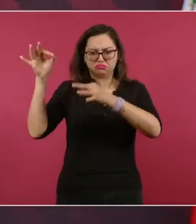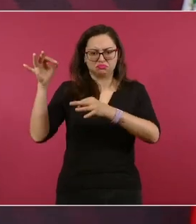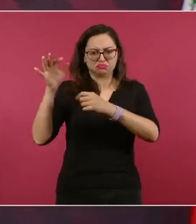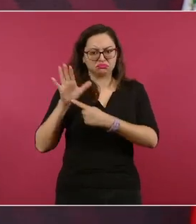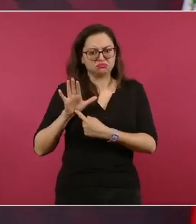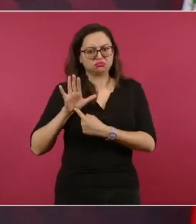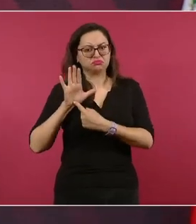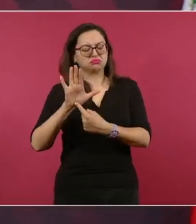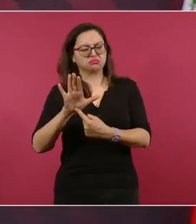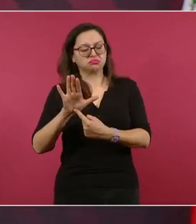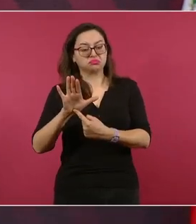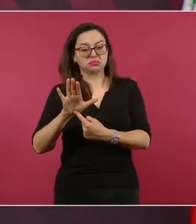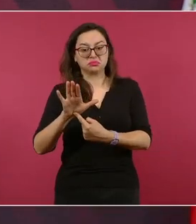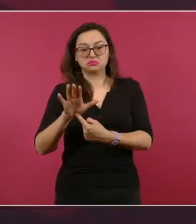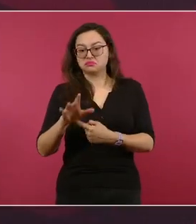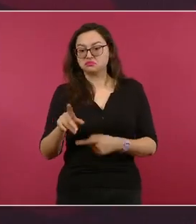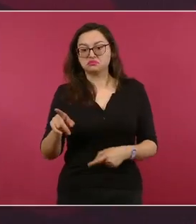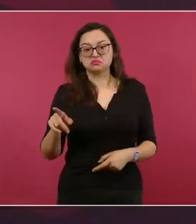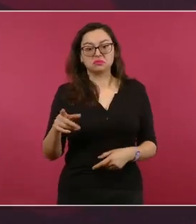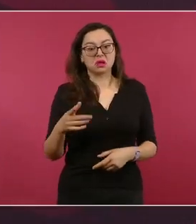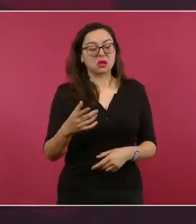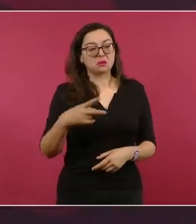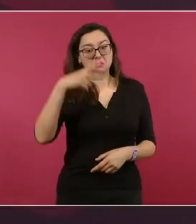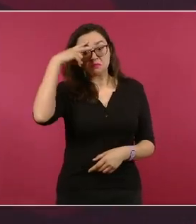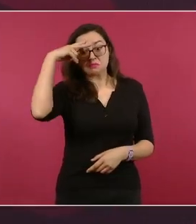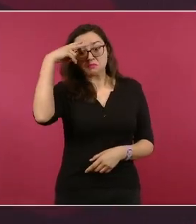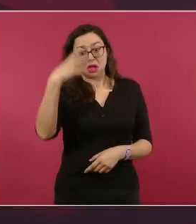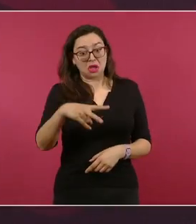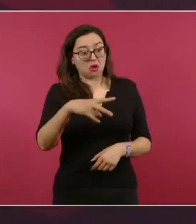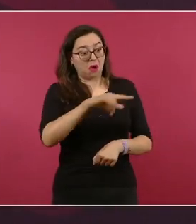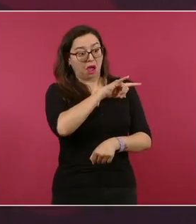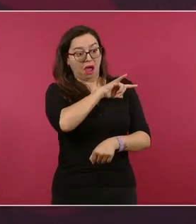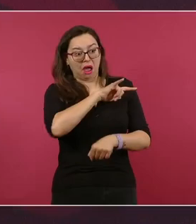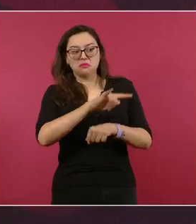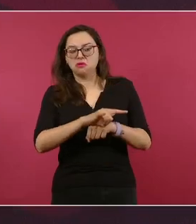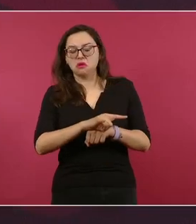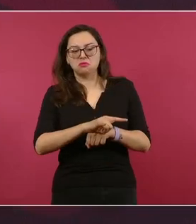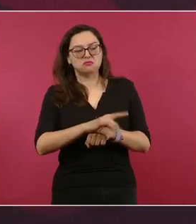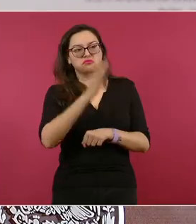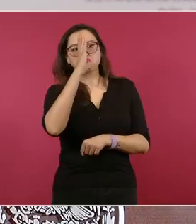la transportación aérea de aviones mexicanos.